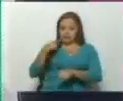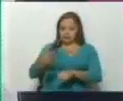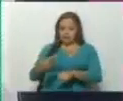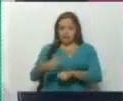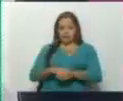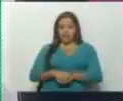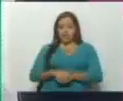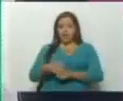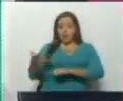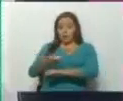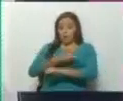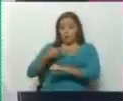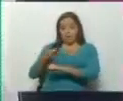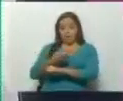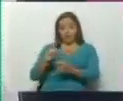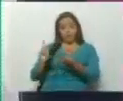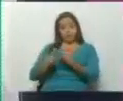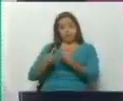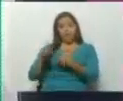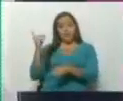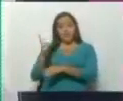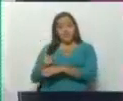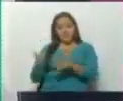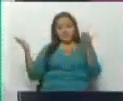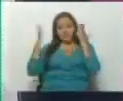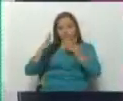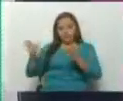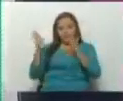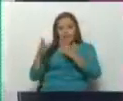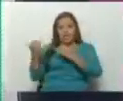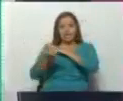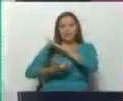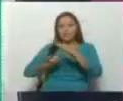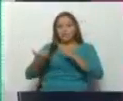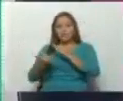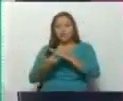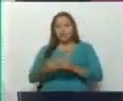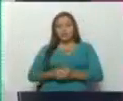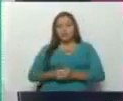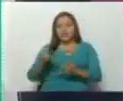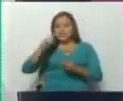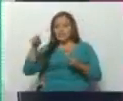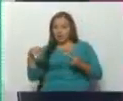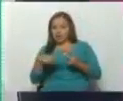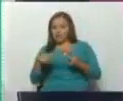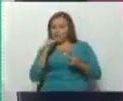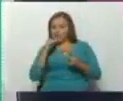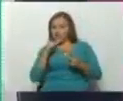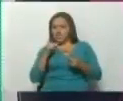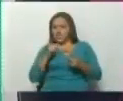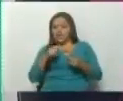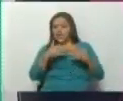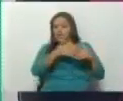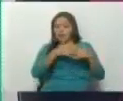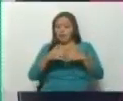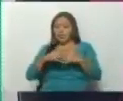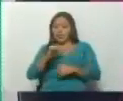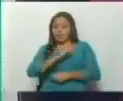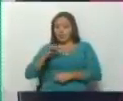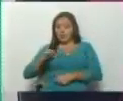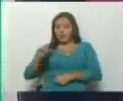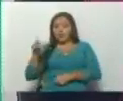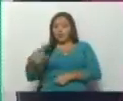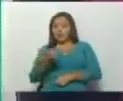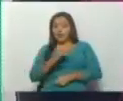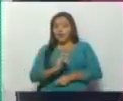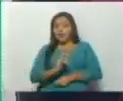Estado, evidentemente, que tiene que, bueno, que mandatar a las distintas instituciones. En segunda instancia, los privados, bueno, que también tiene su rol